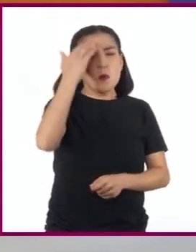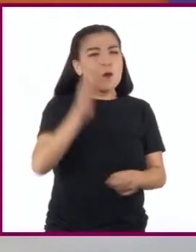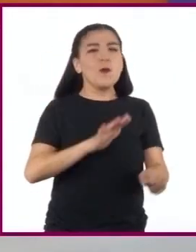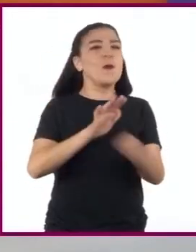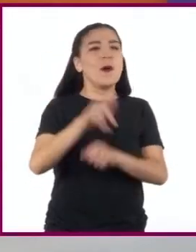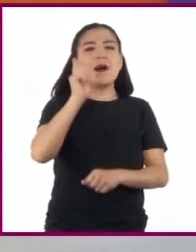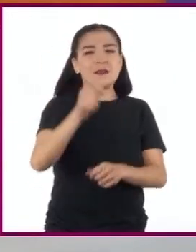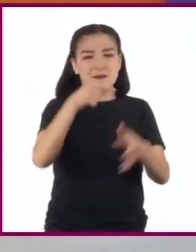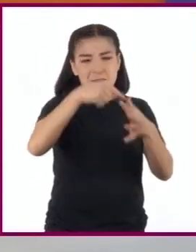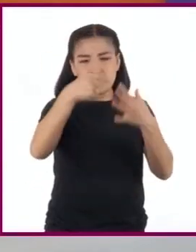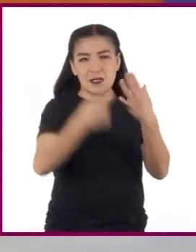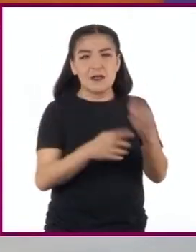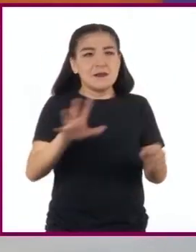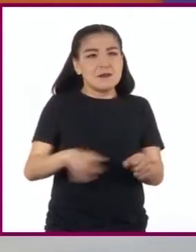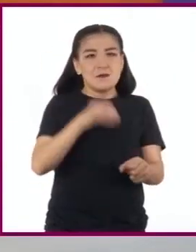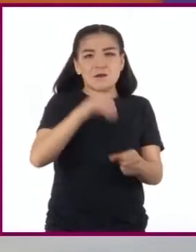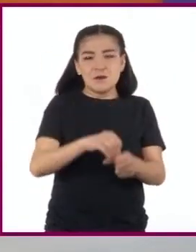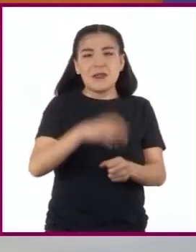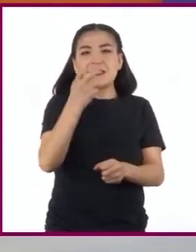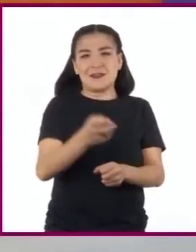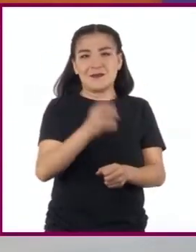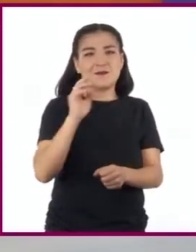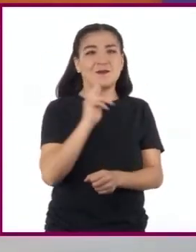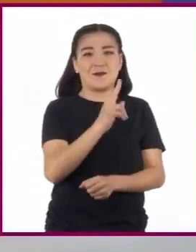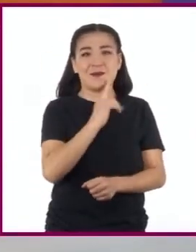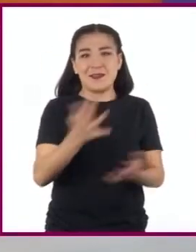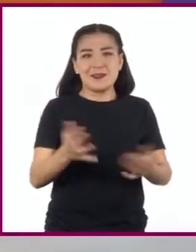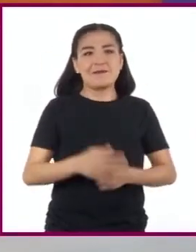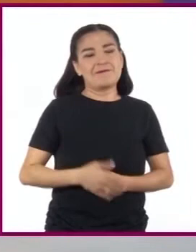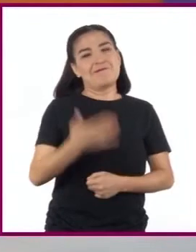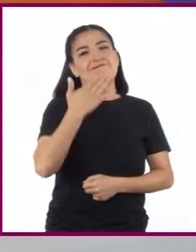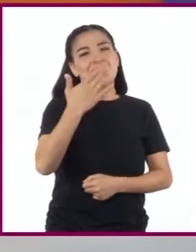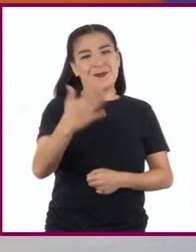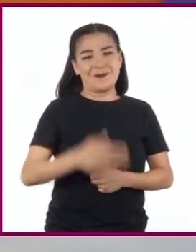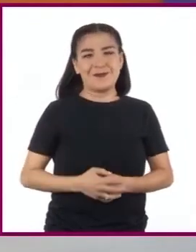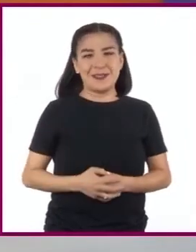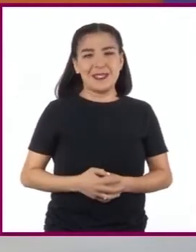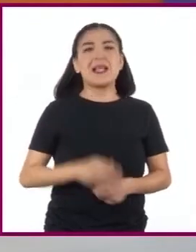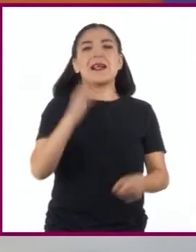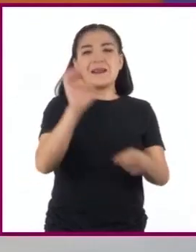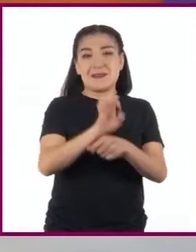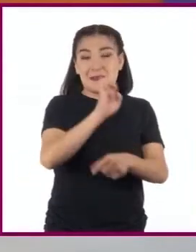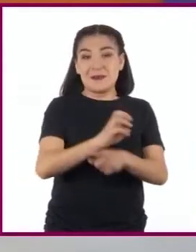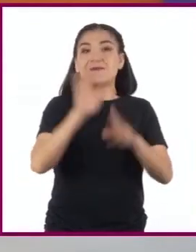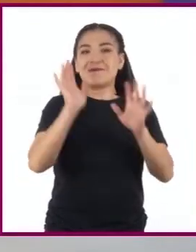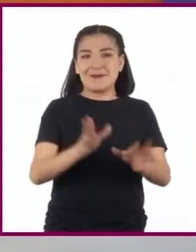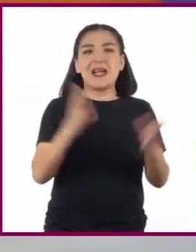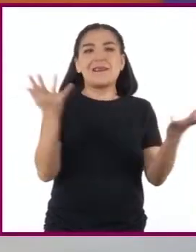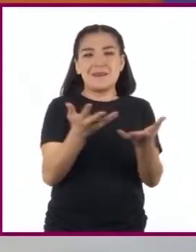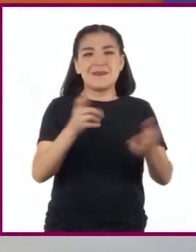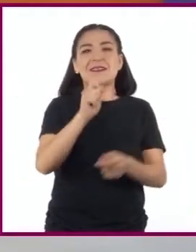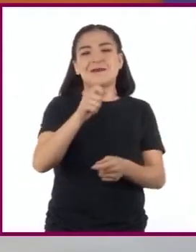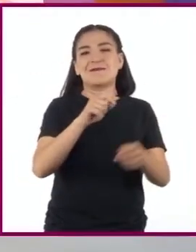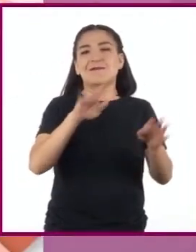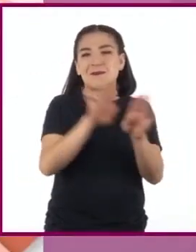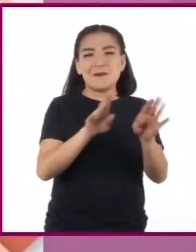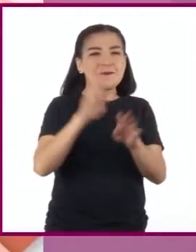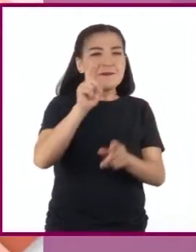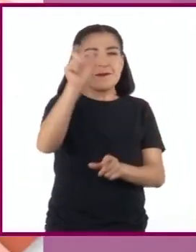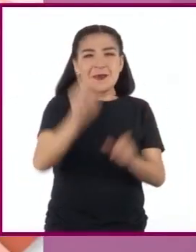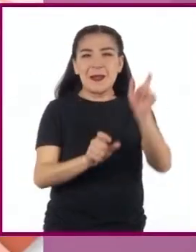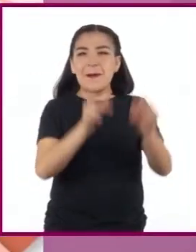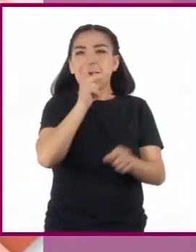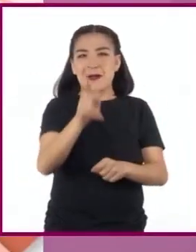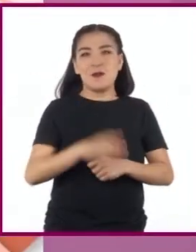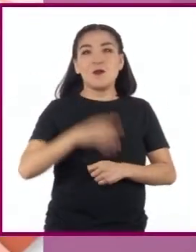los elementos que incluyen en una noticia? Muy bien, entonces resolvamos juntos el siguiente crucigrama. Lean